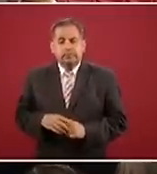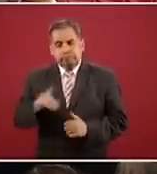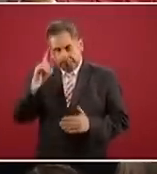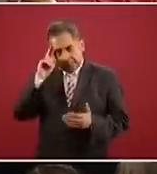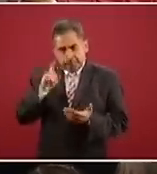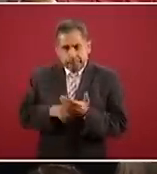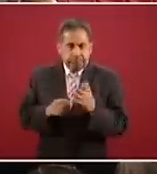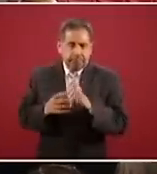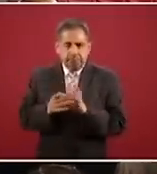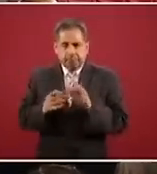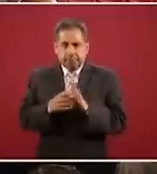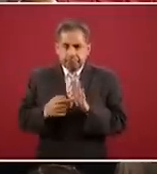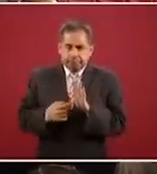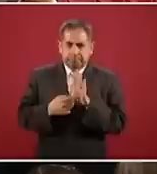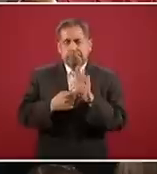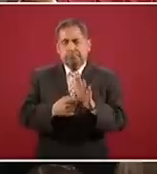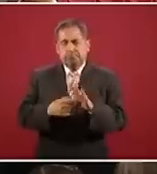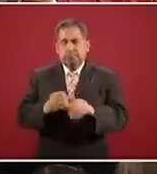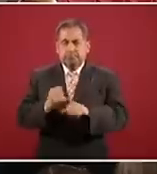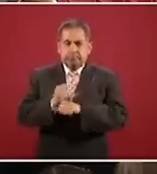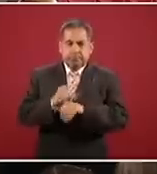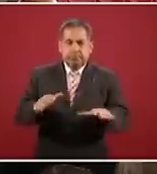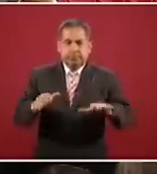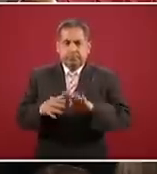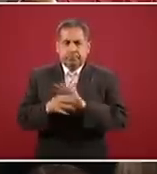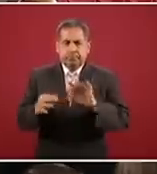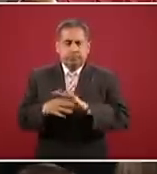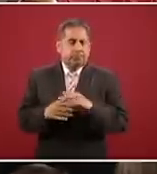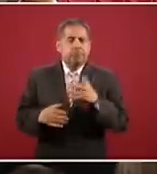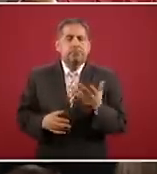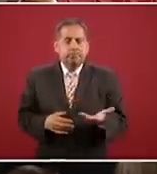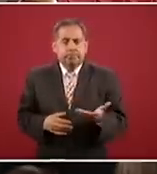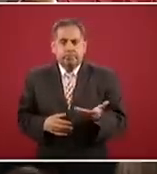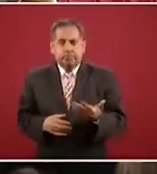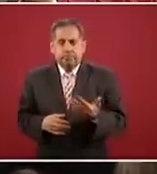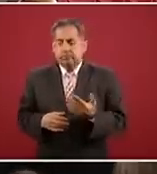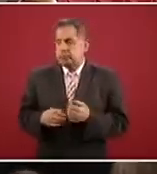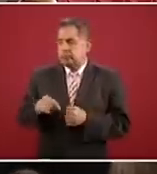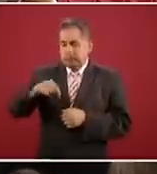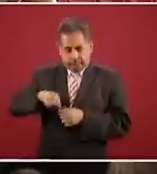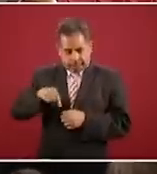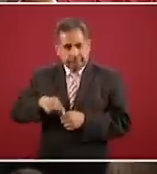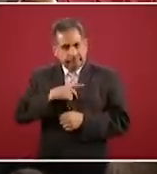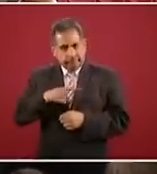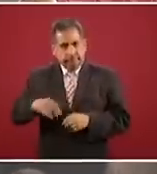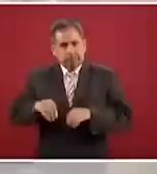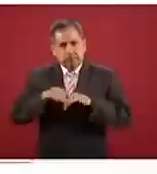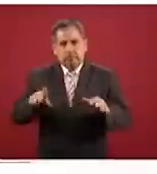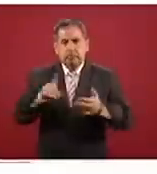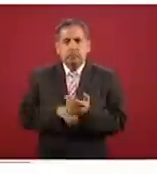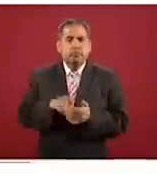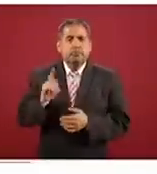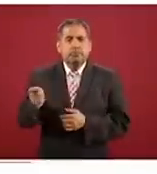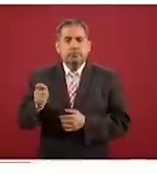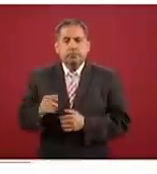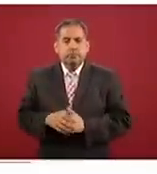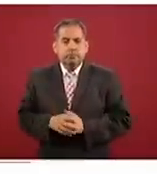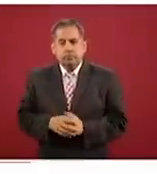que dar esta información relevante que no cabe en otros lados. Aquí está